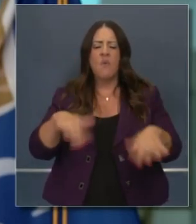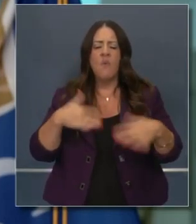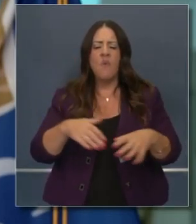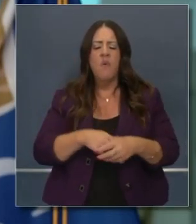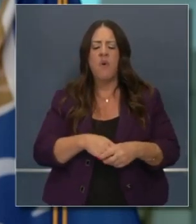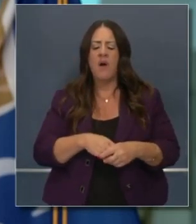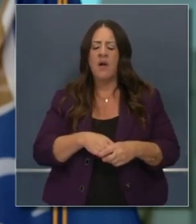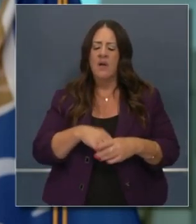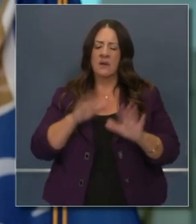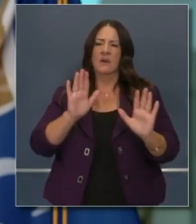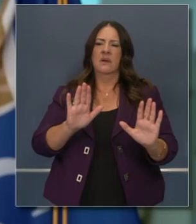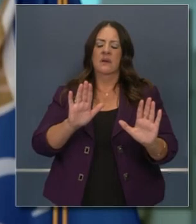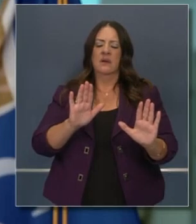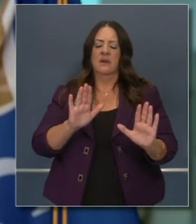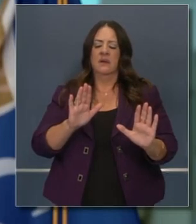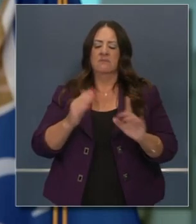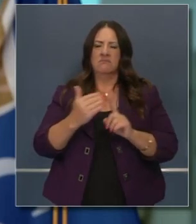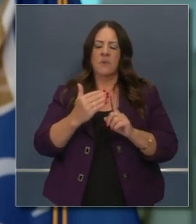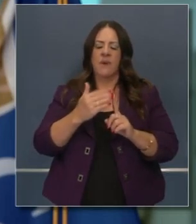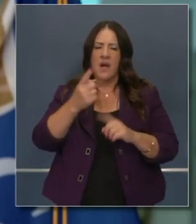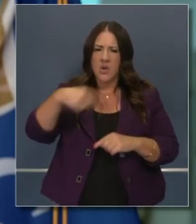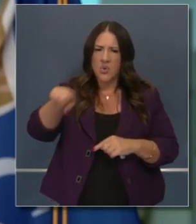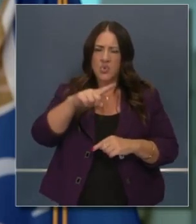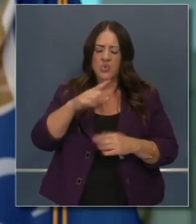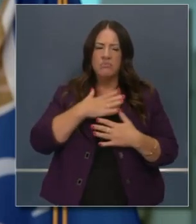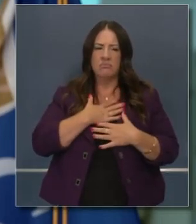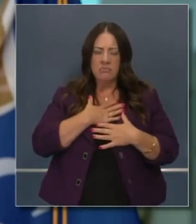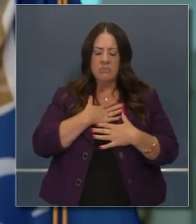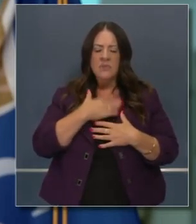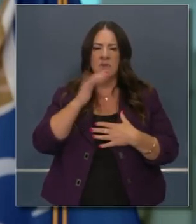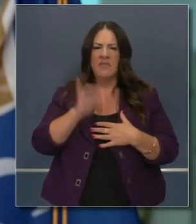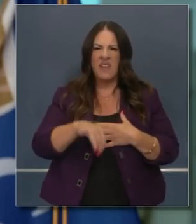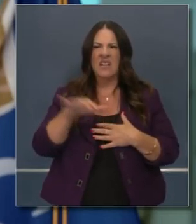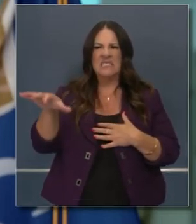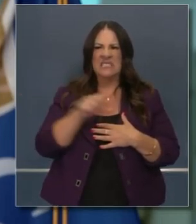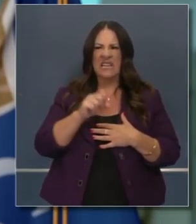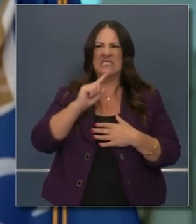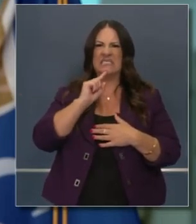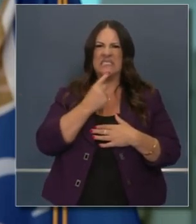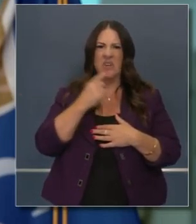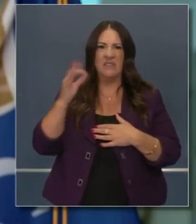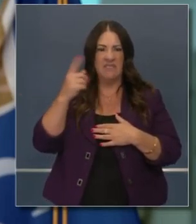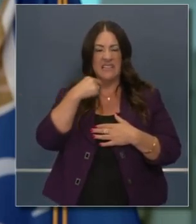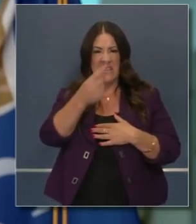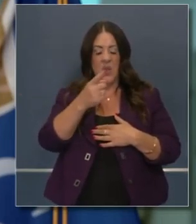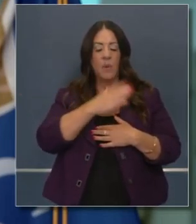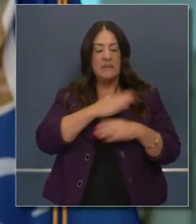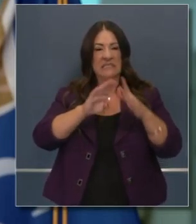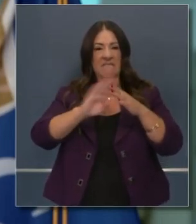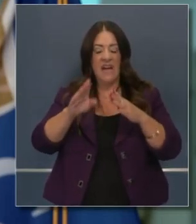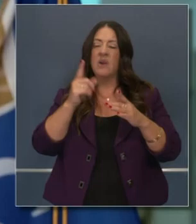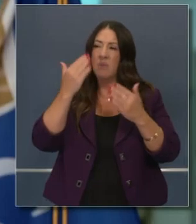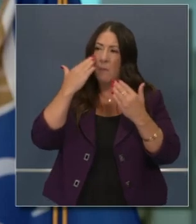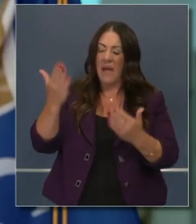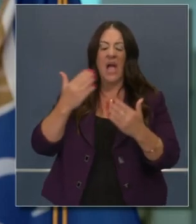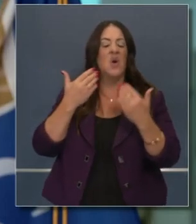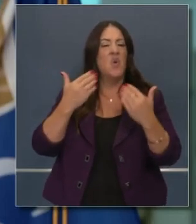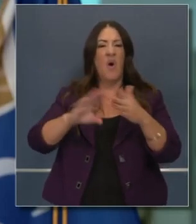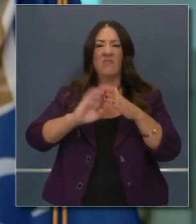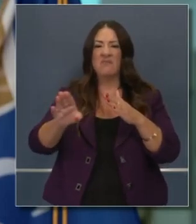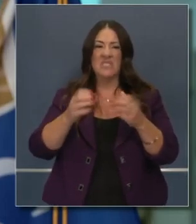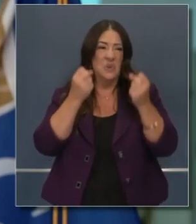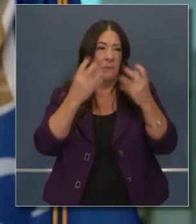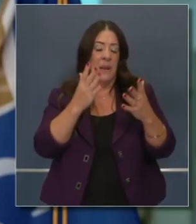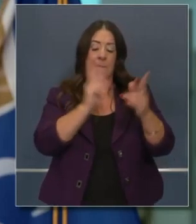feroces, silvestres. Y esto es un recordatorio para todos que debemos tomar muy en serio esas órdenes de evacuación.